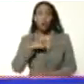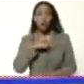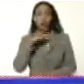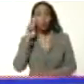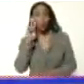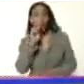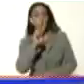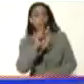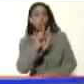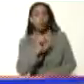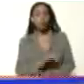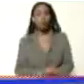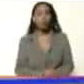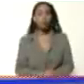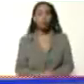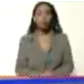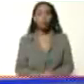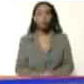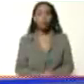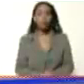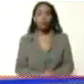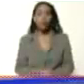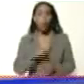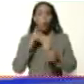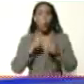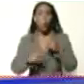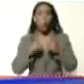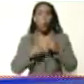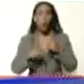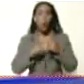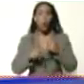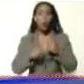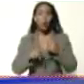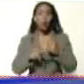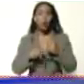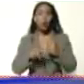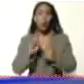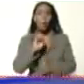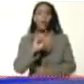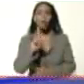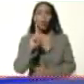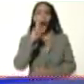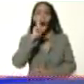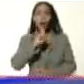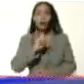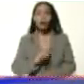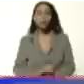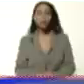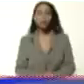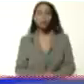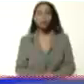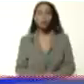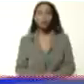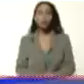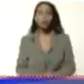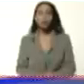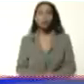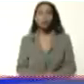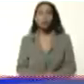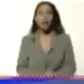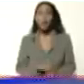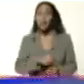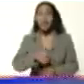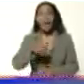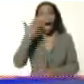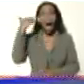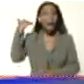en los últimos 21 años desde aquel